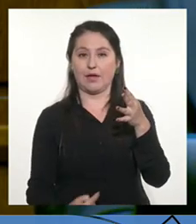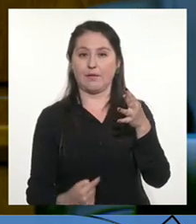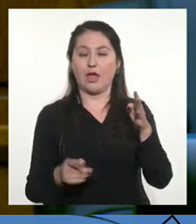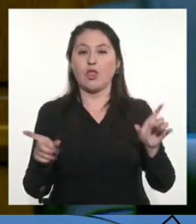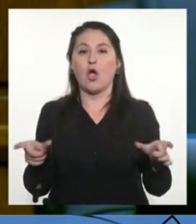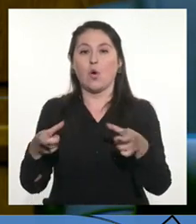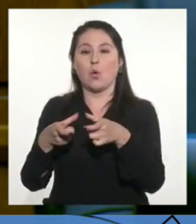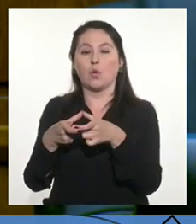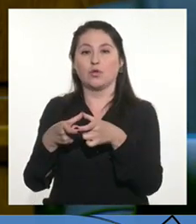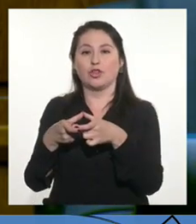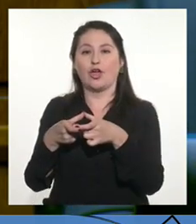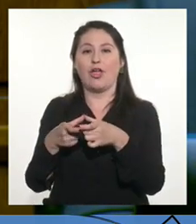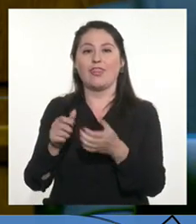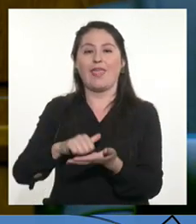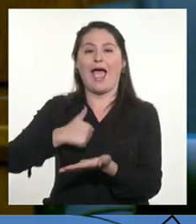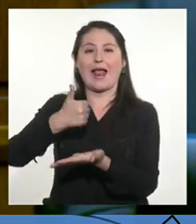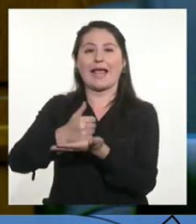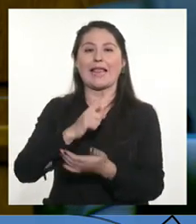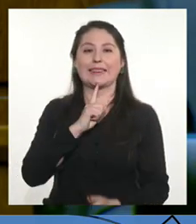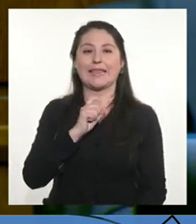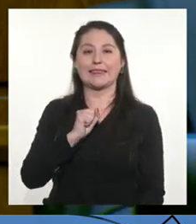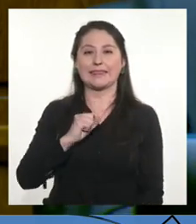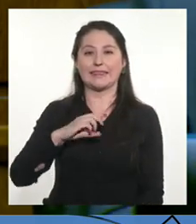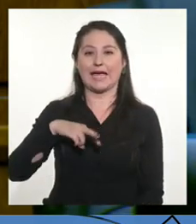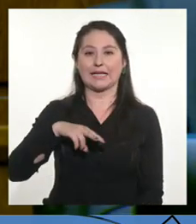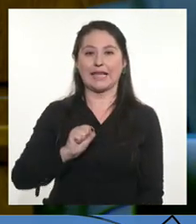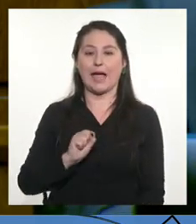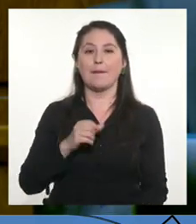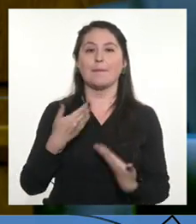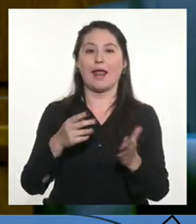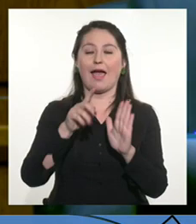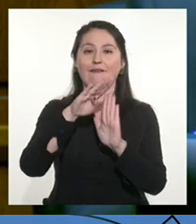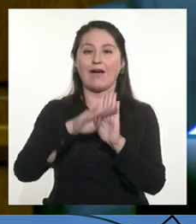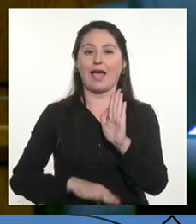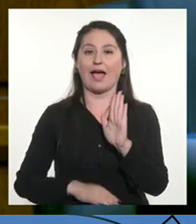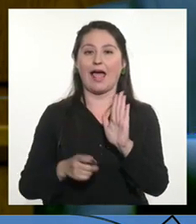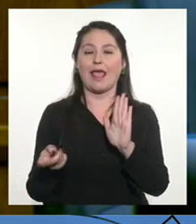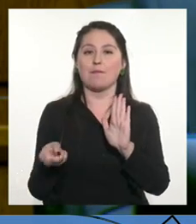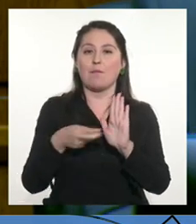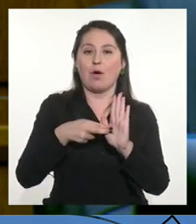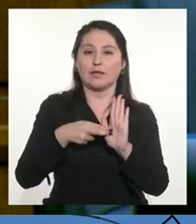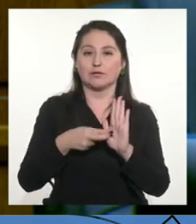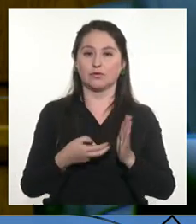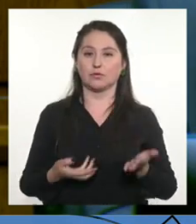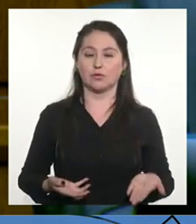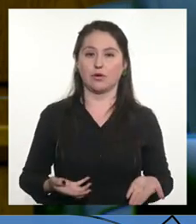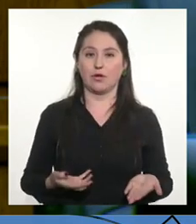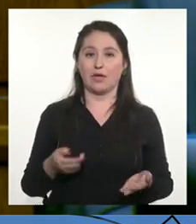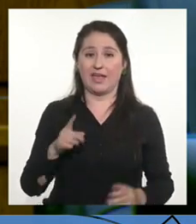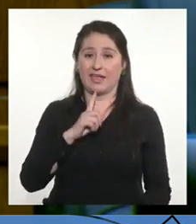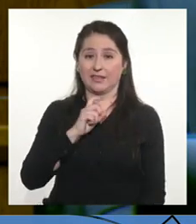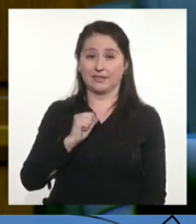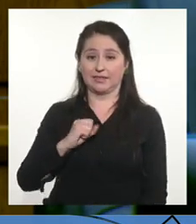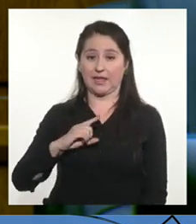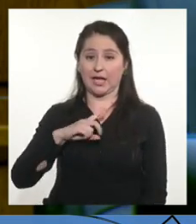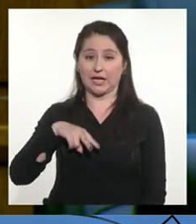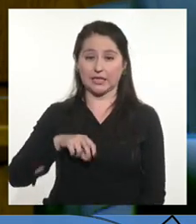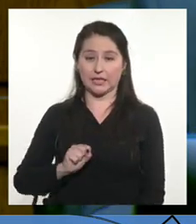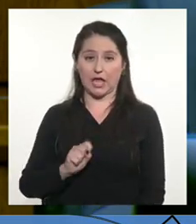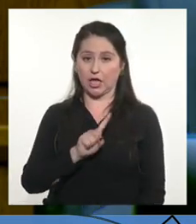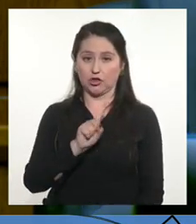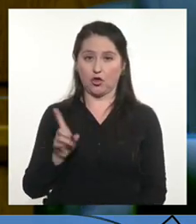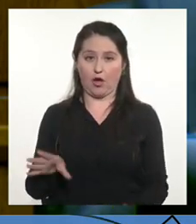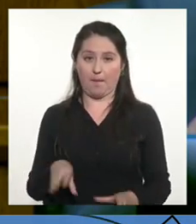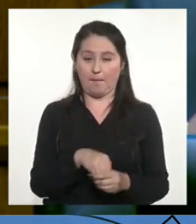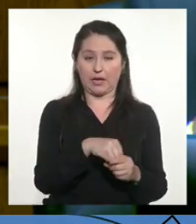alcaldes de tacna para rebajar su primer impuesto evidentemente tanga no es parte de chile y por lo tanto